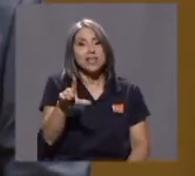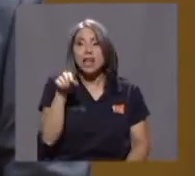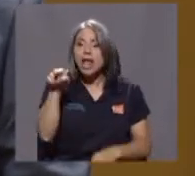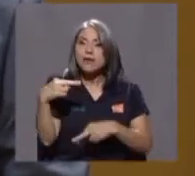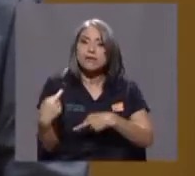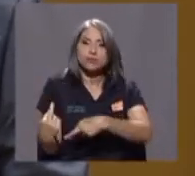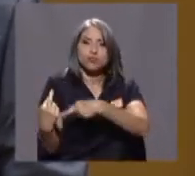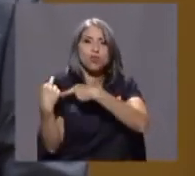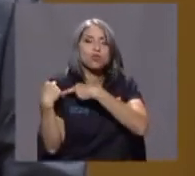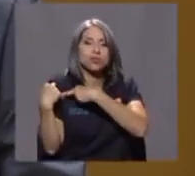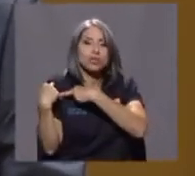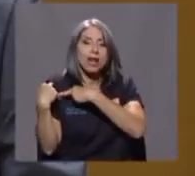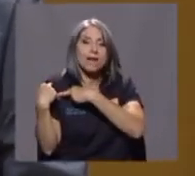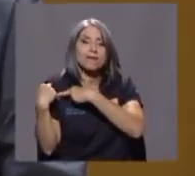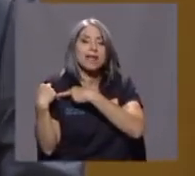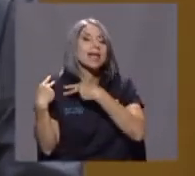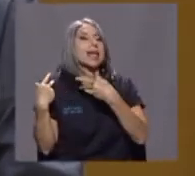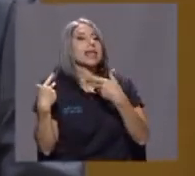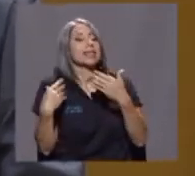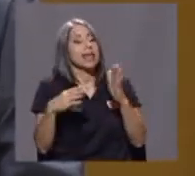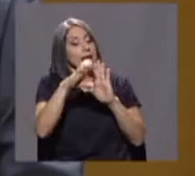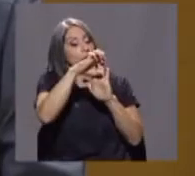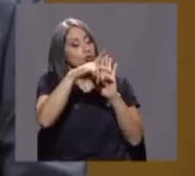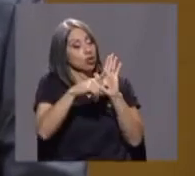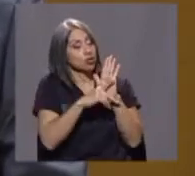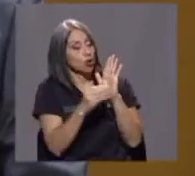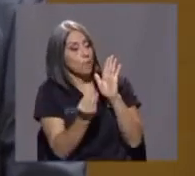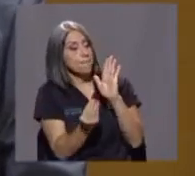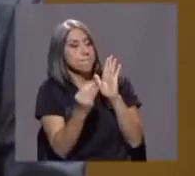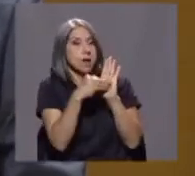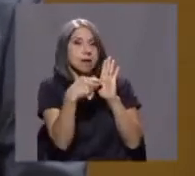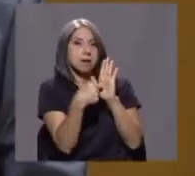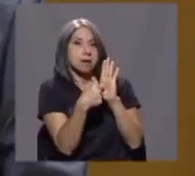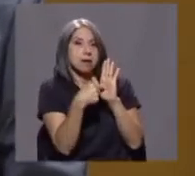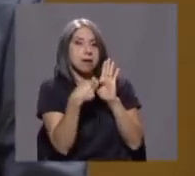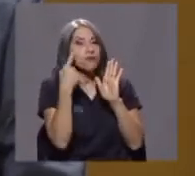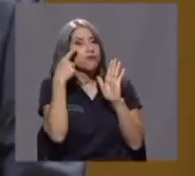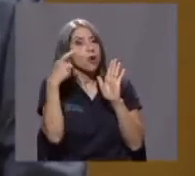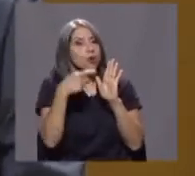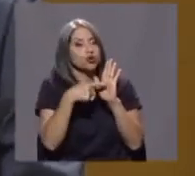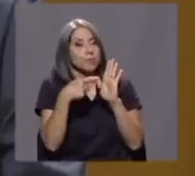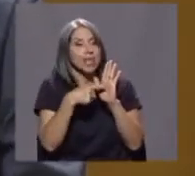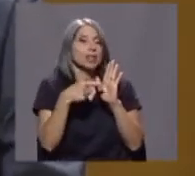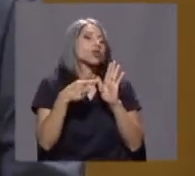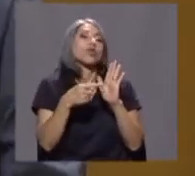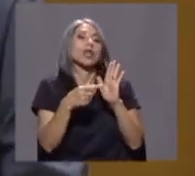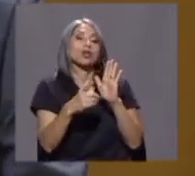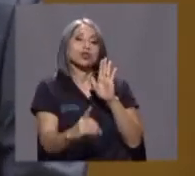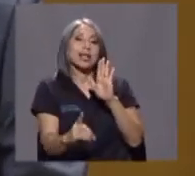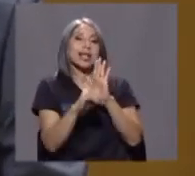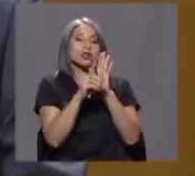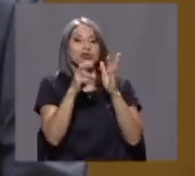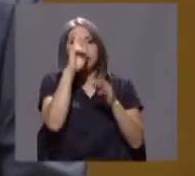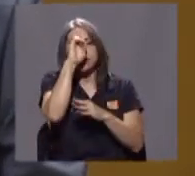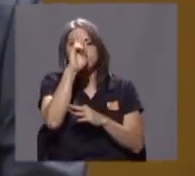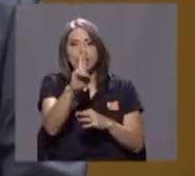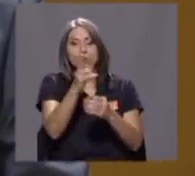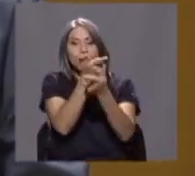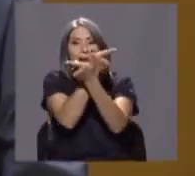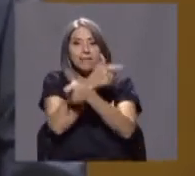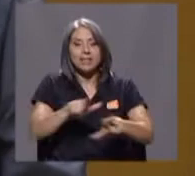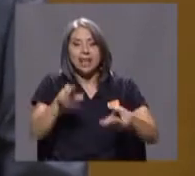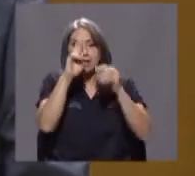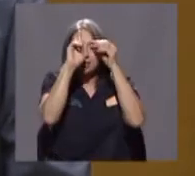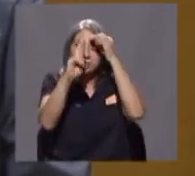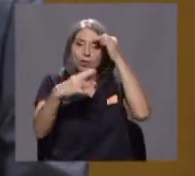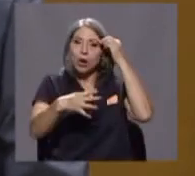se introdujera en la Constitución, digamos, el reconocimiento de los derechos de respeto a la libertad, la propiedad, etc.